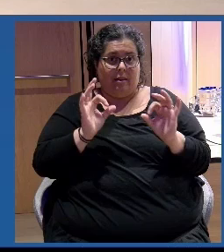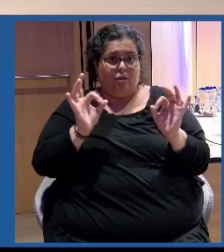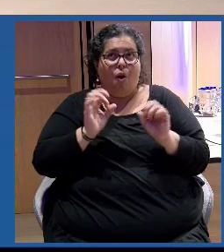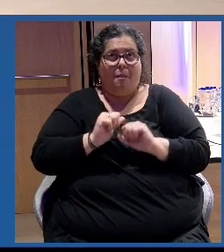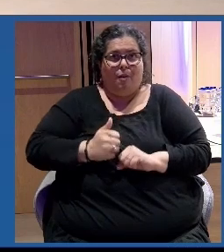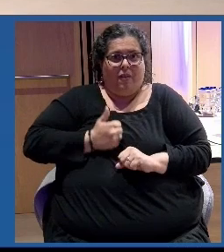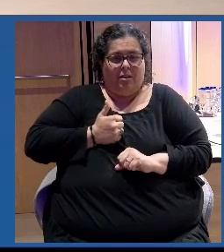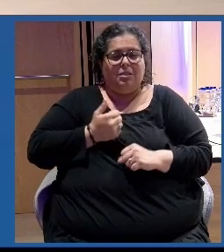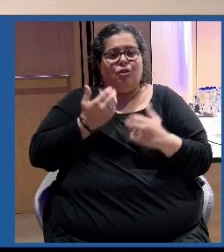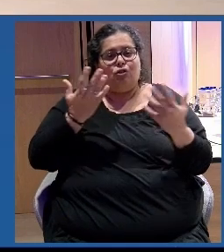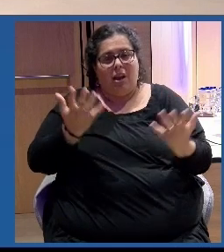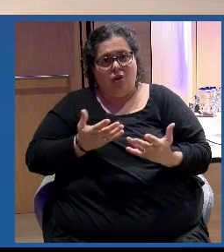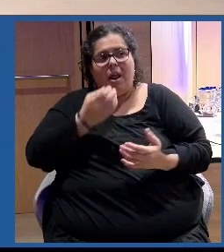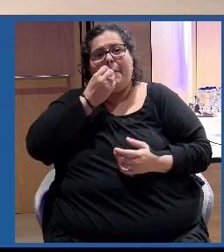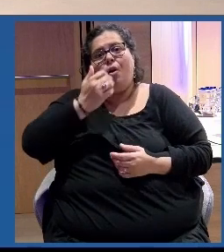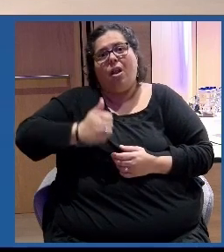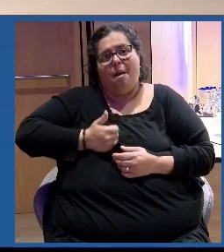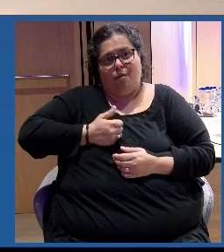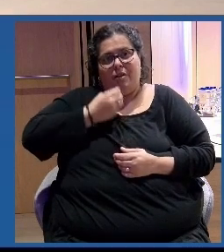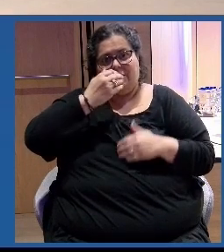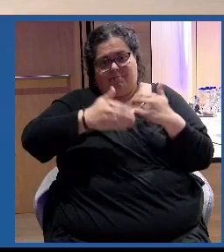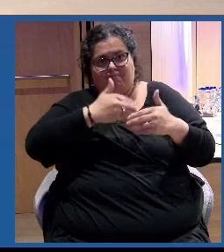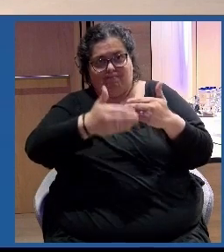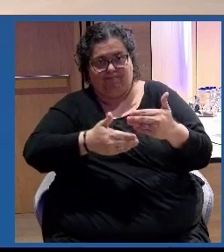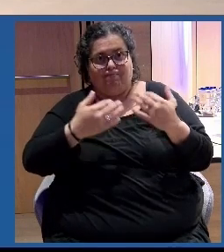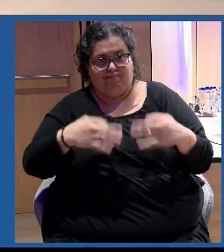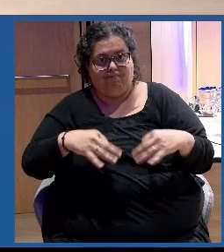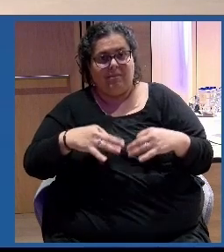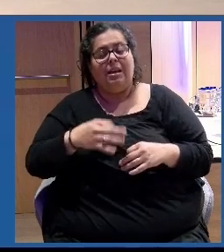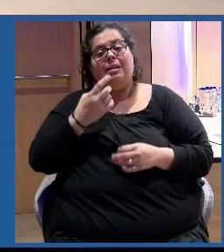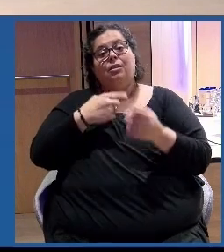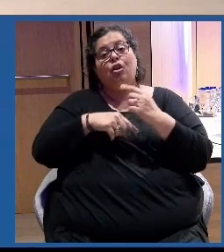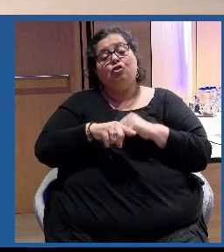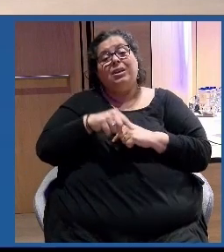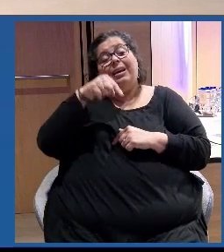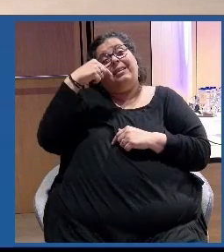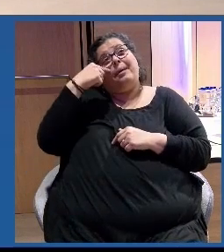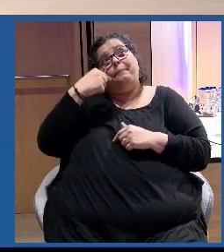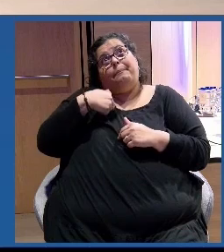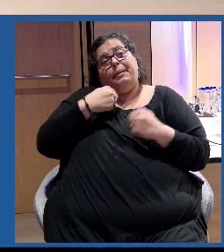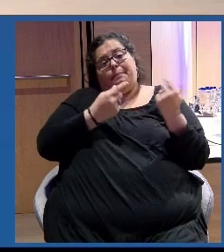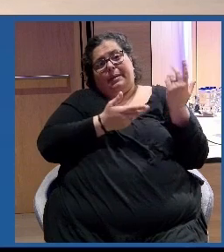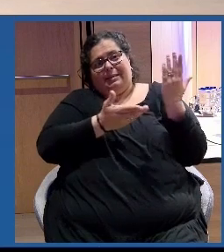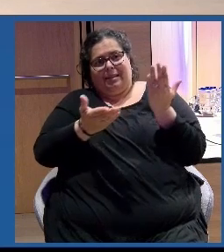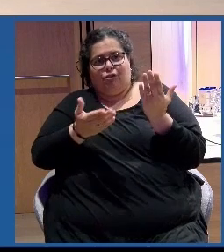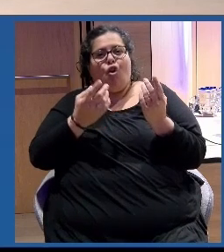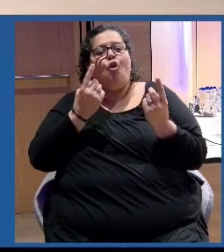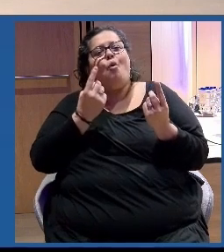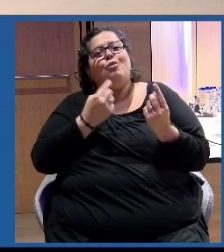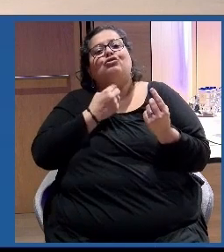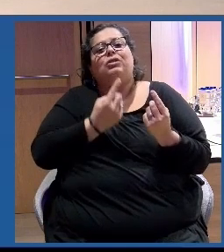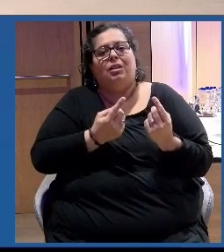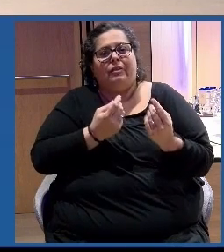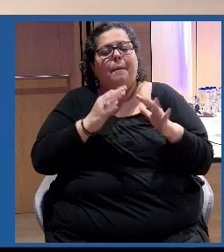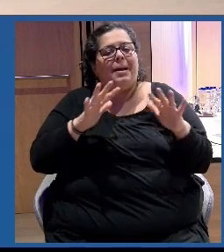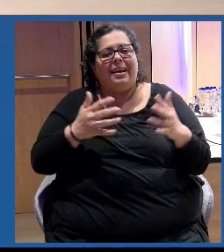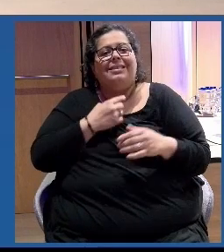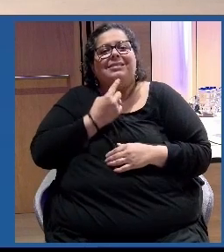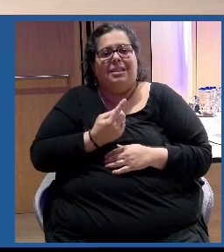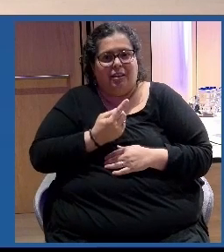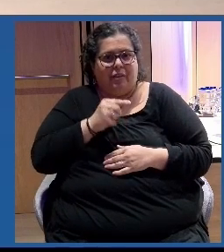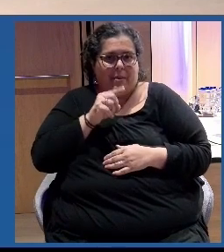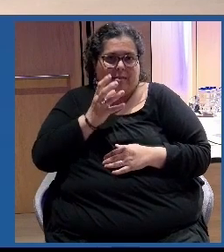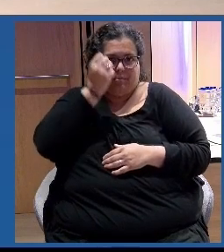difícil visibilizarlo. Un poco creo que por ahí va en mi presentación el sentido de la utilidad de tener esta